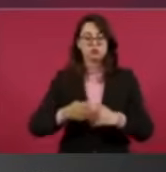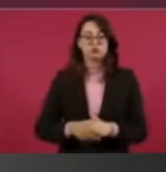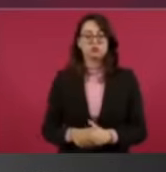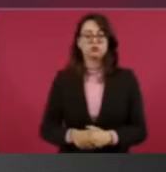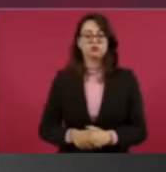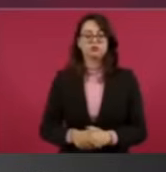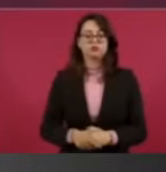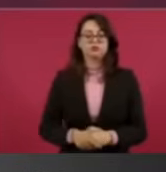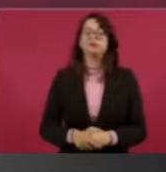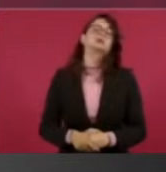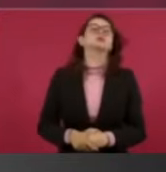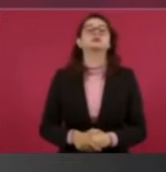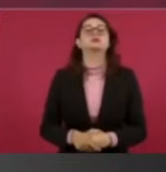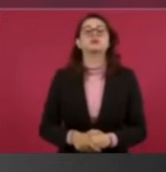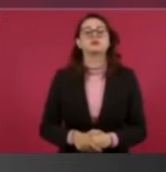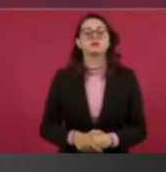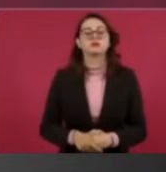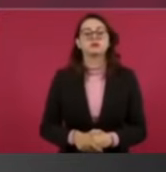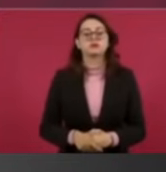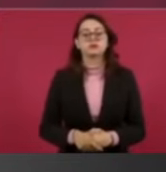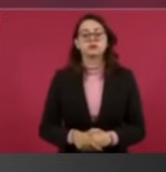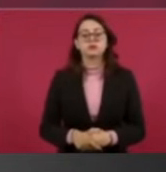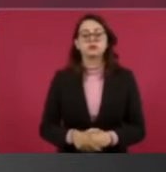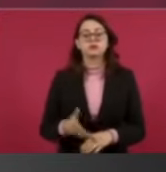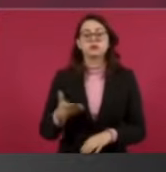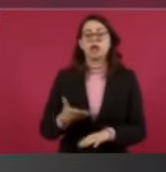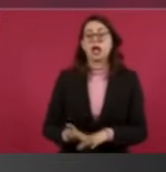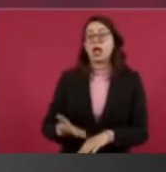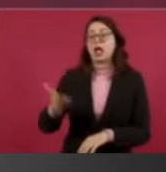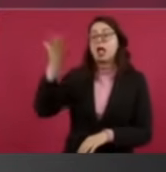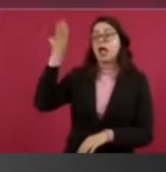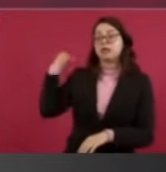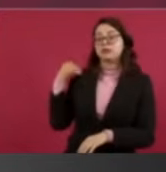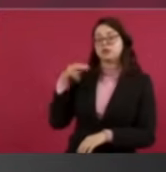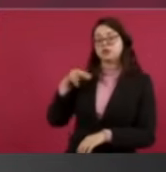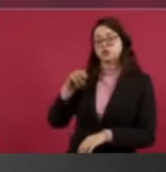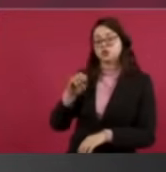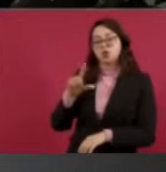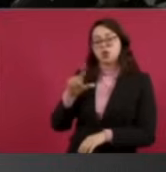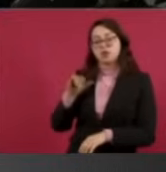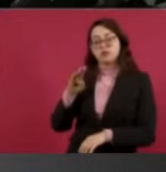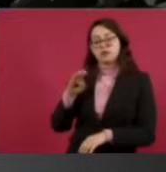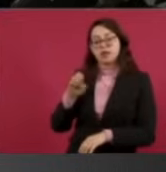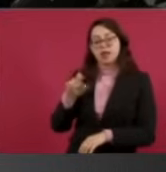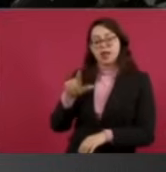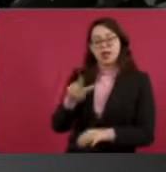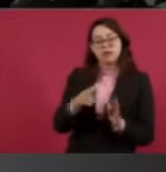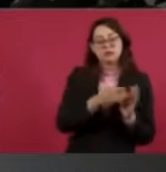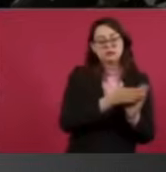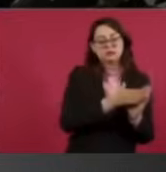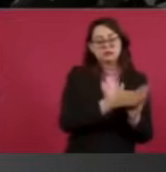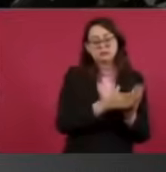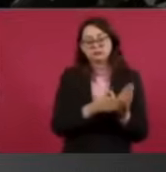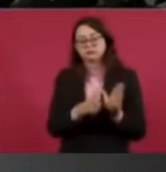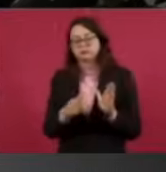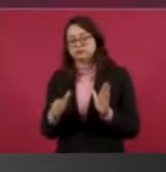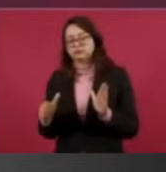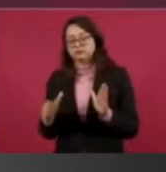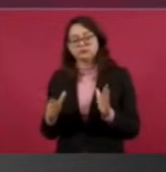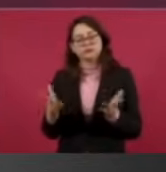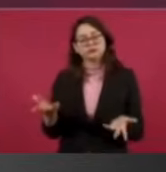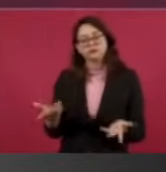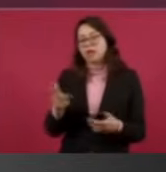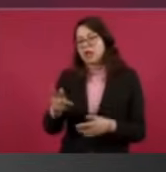antes o durante el periodo neoliberal se pensaba que lo único que importaba